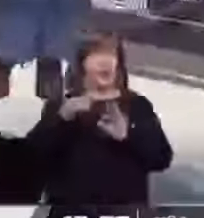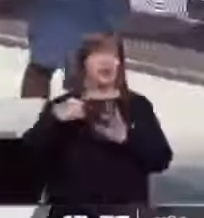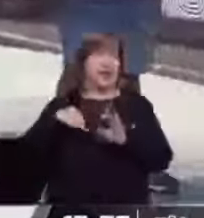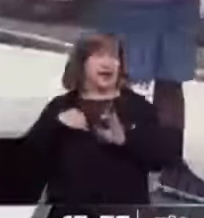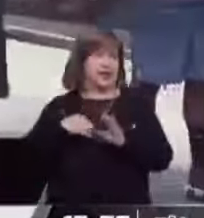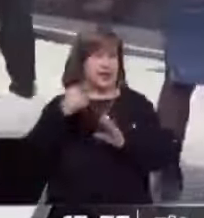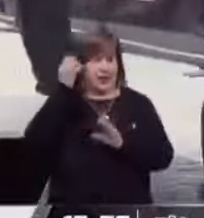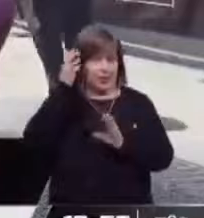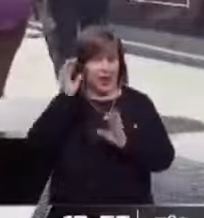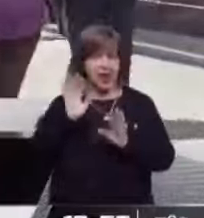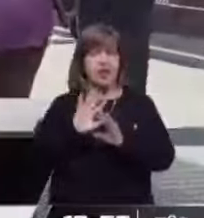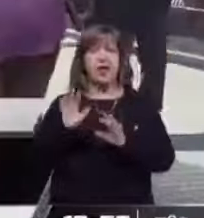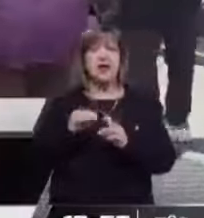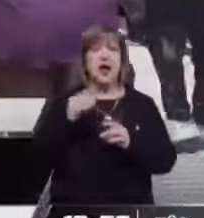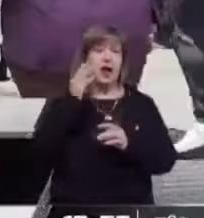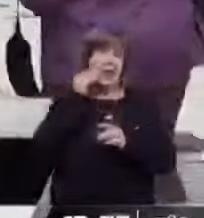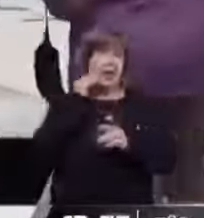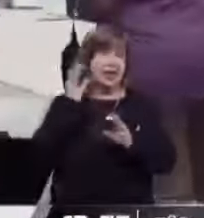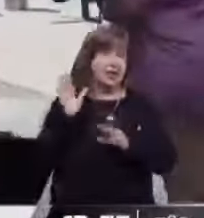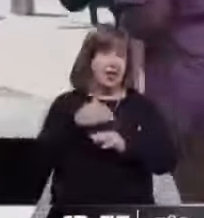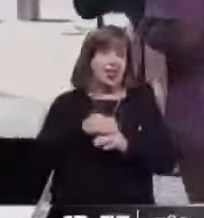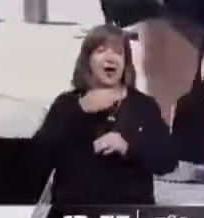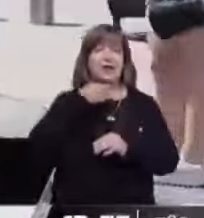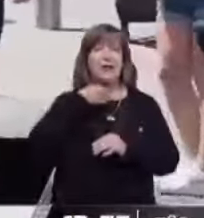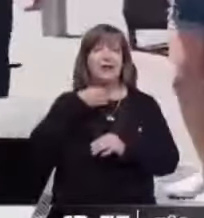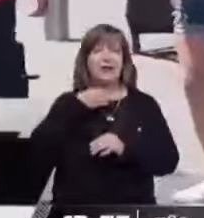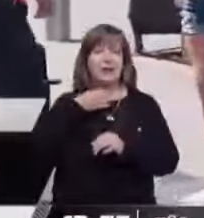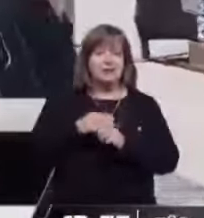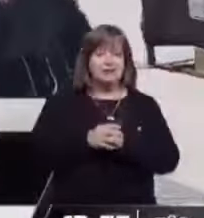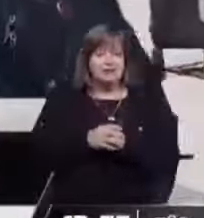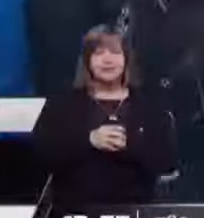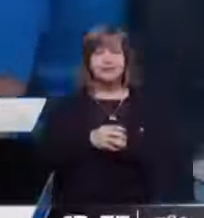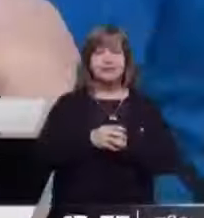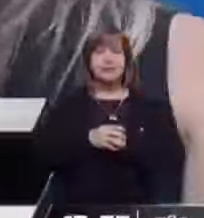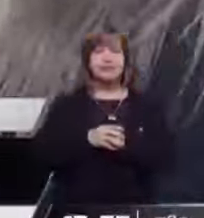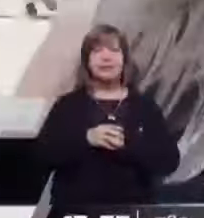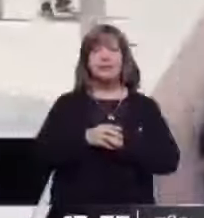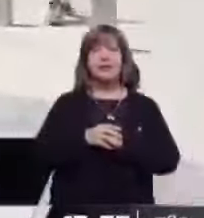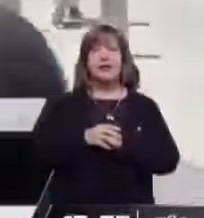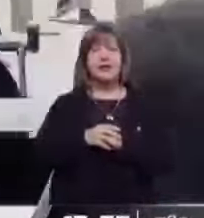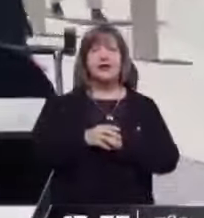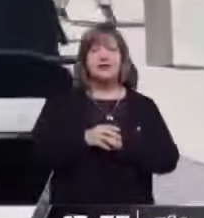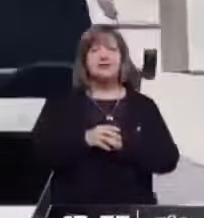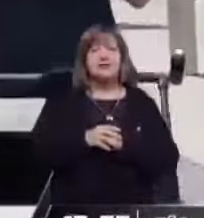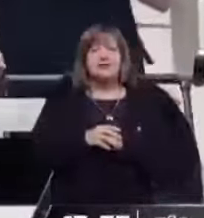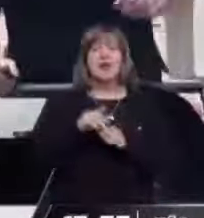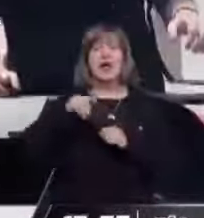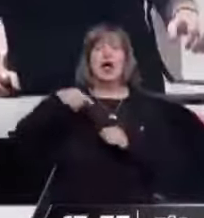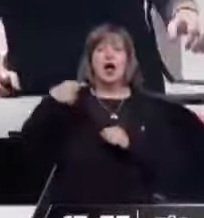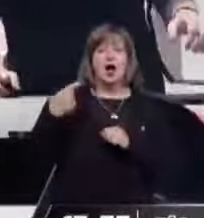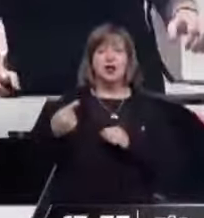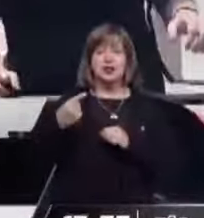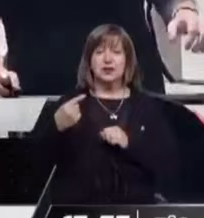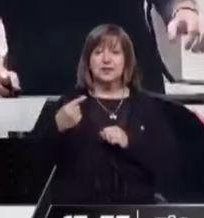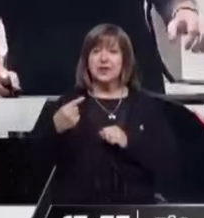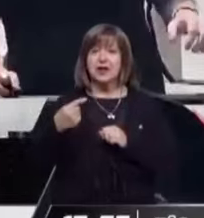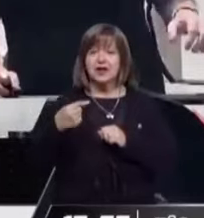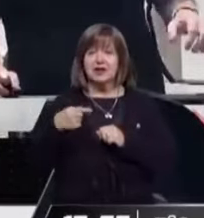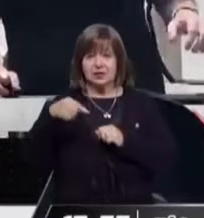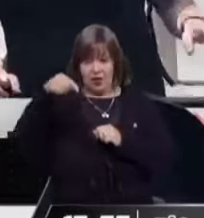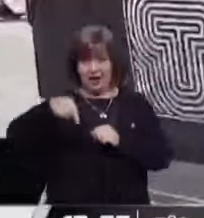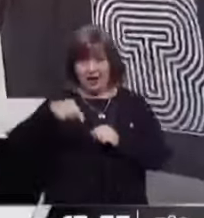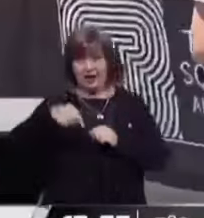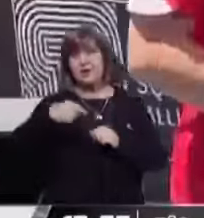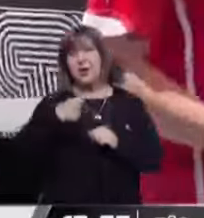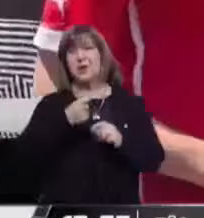you. Este no, hay uno que es argentino, te digo, que lo vi otra vez. Este es importado nomás. Bueno, te decía, desde acá, yo,